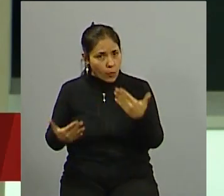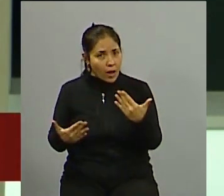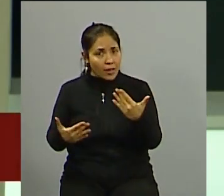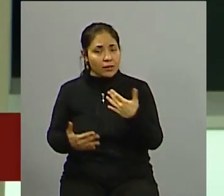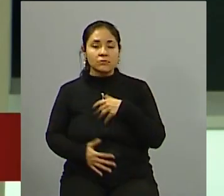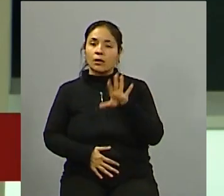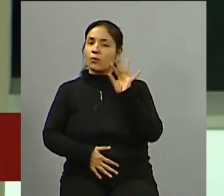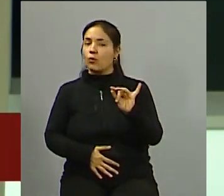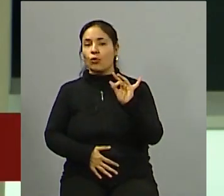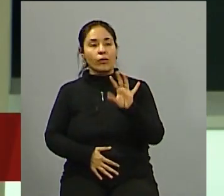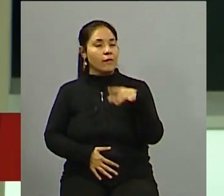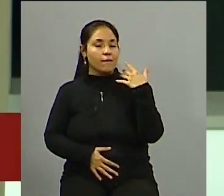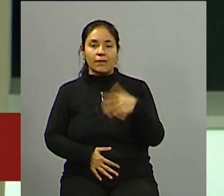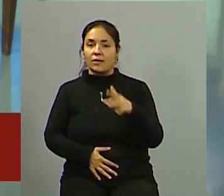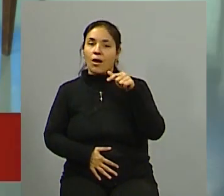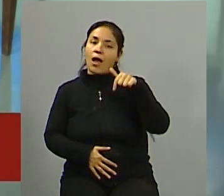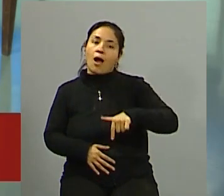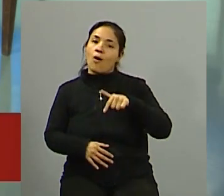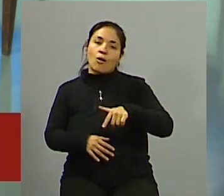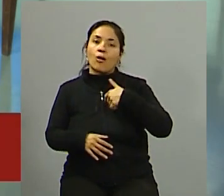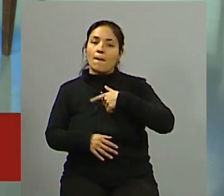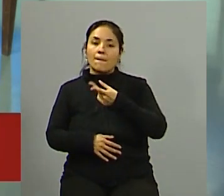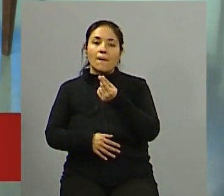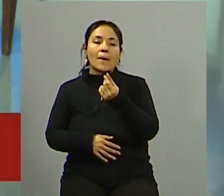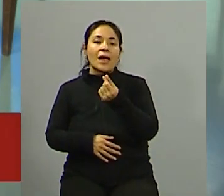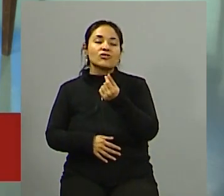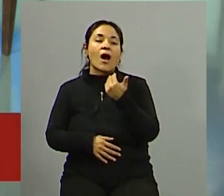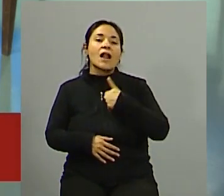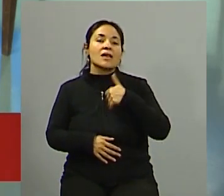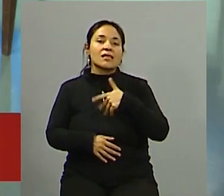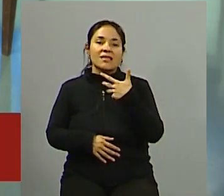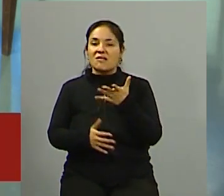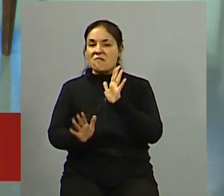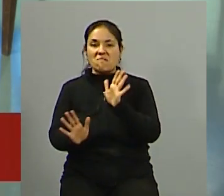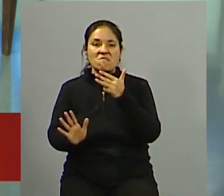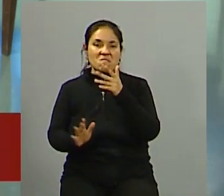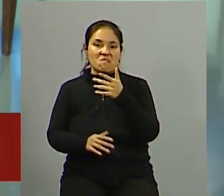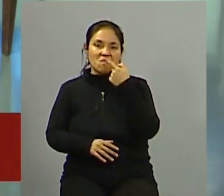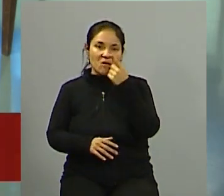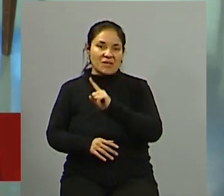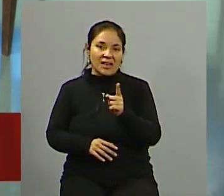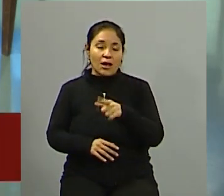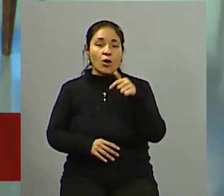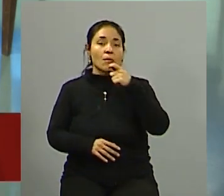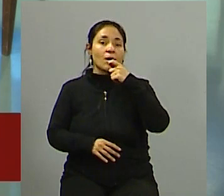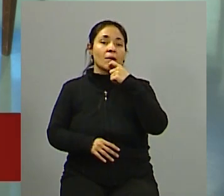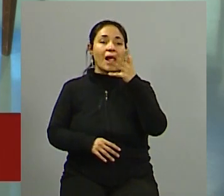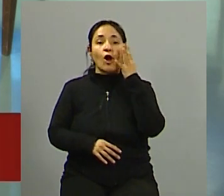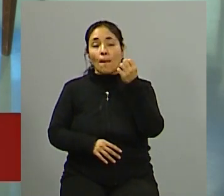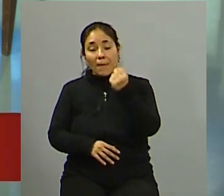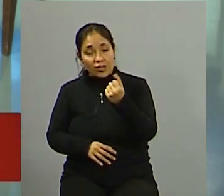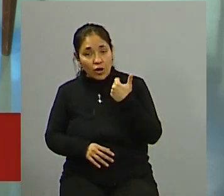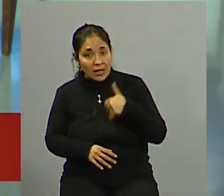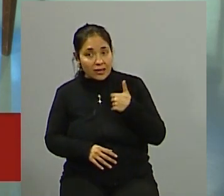difícil. Hoy ya nadie respeta el peso argentino. Todos los que hoy están haciendo inversiones en plazo fijo o alguna rentabilidad en pesos lo